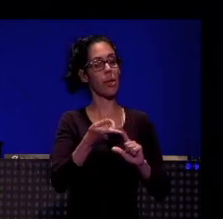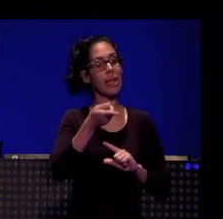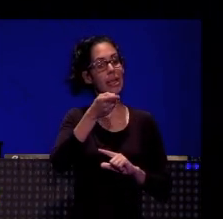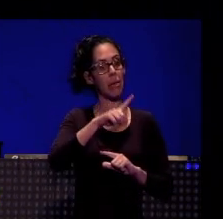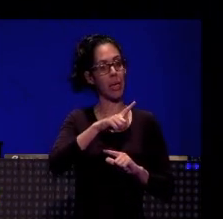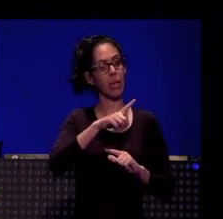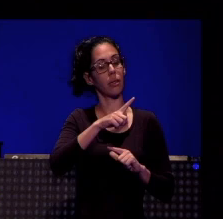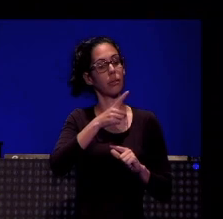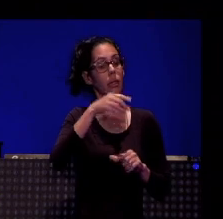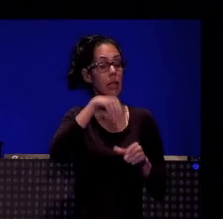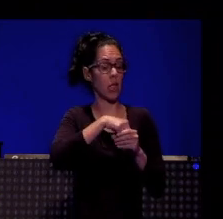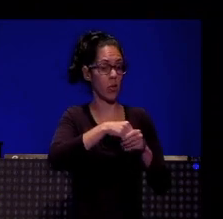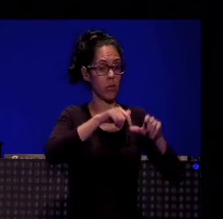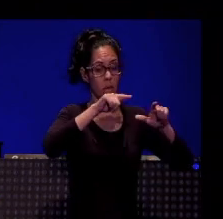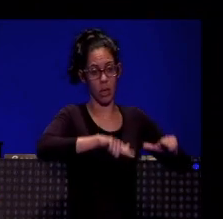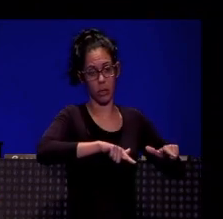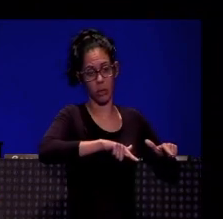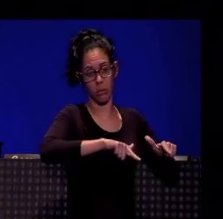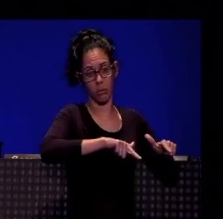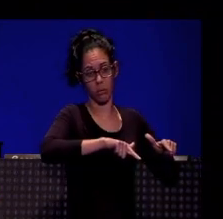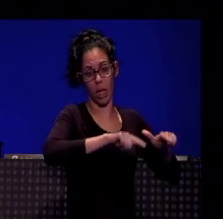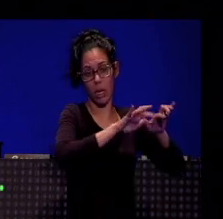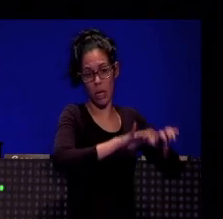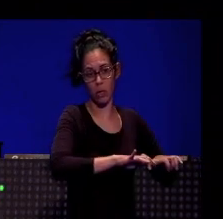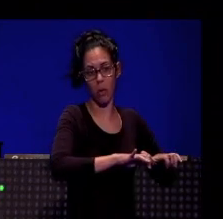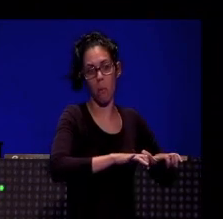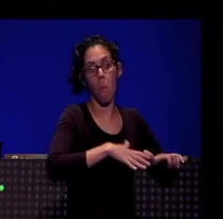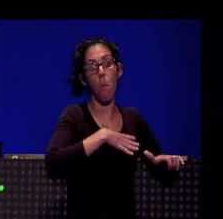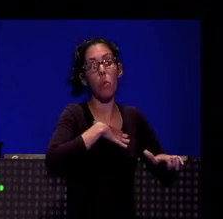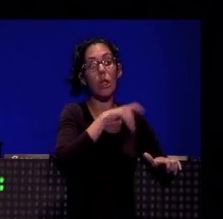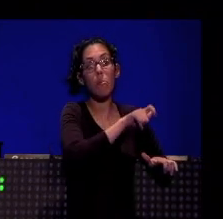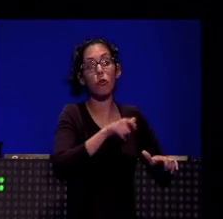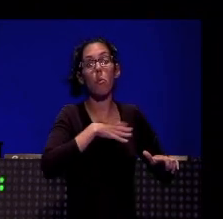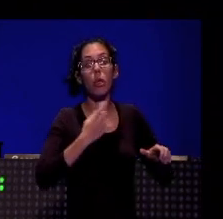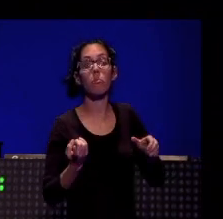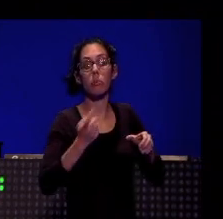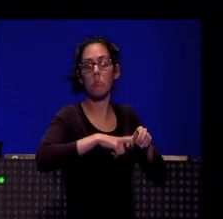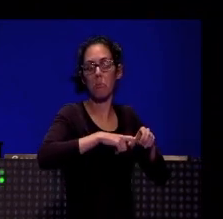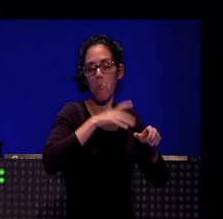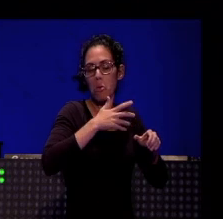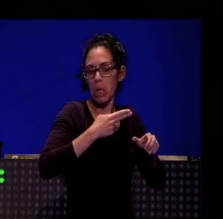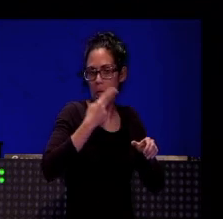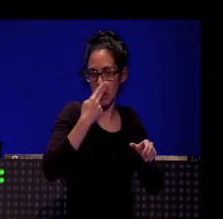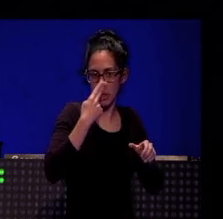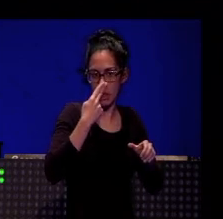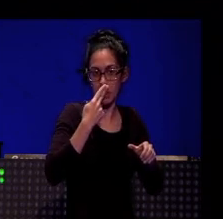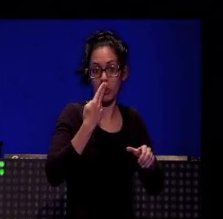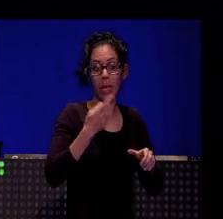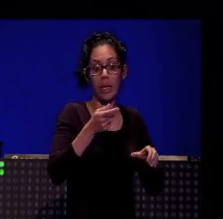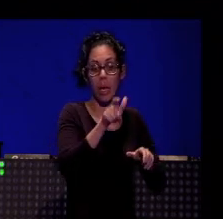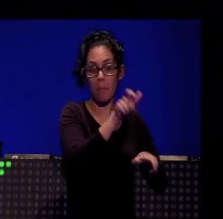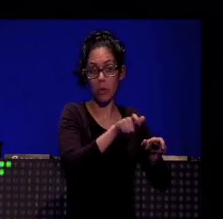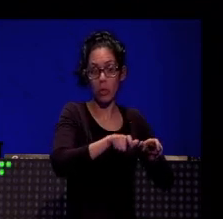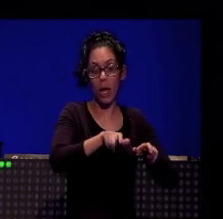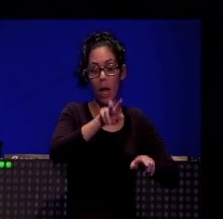buscaban posibles candidatos gente que a lo mejor veían que les podía interesar y de dónde sacaban todos los candidatos